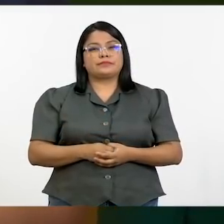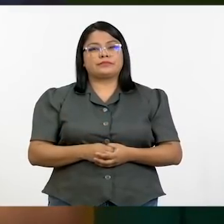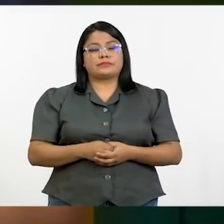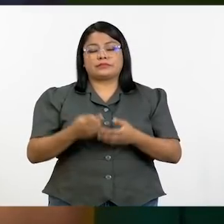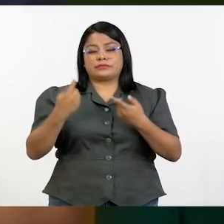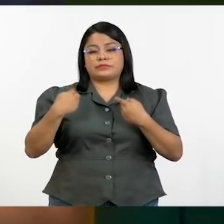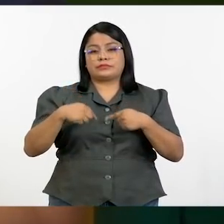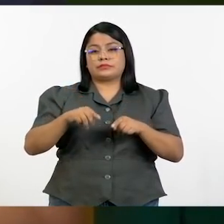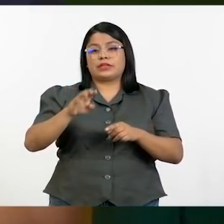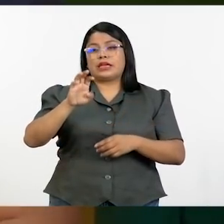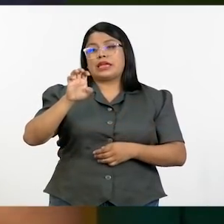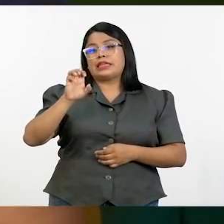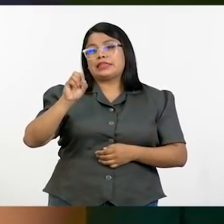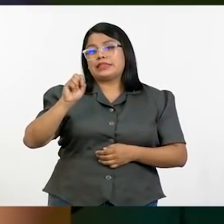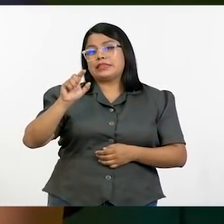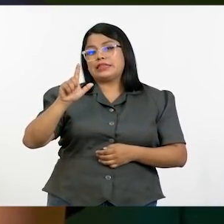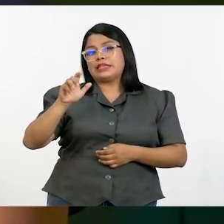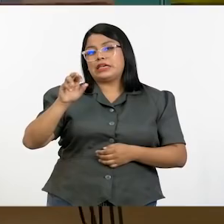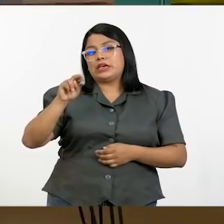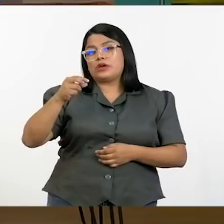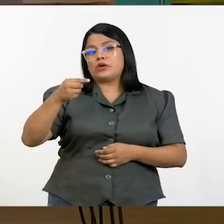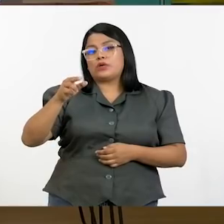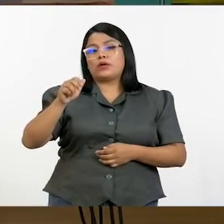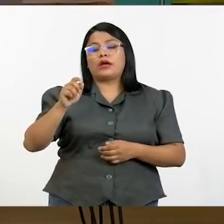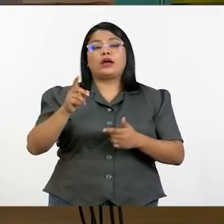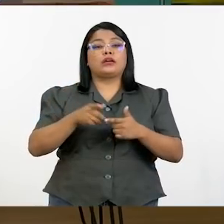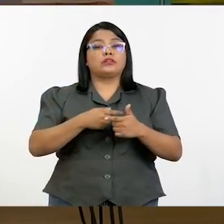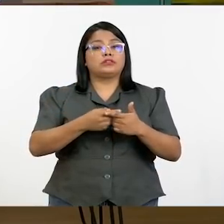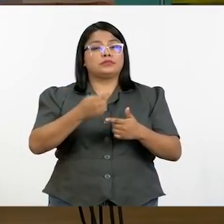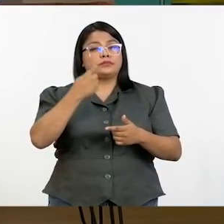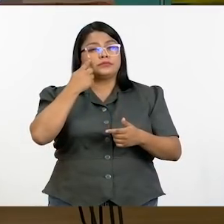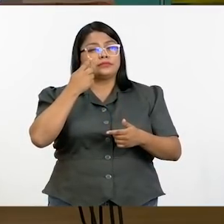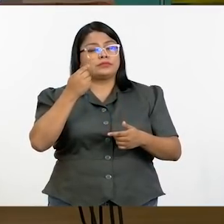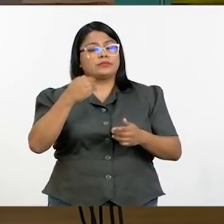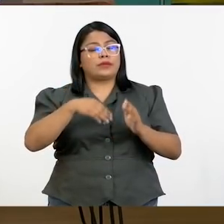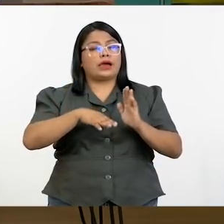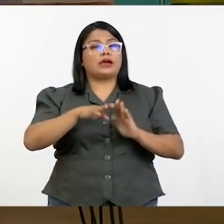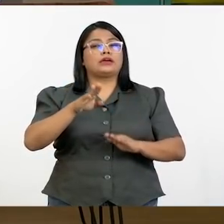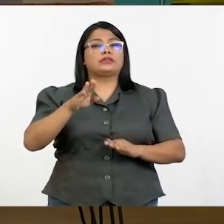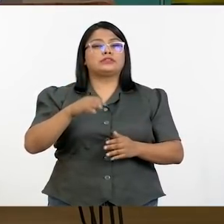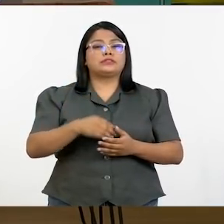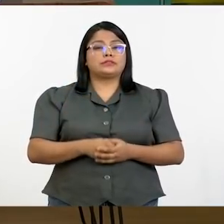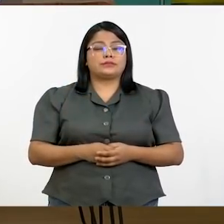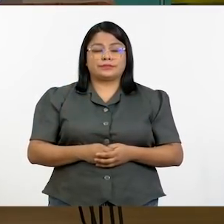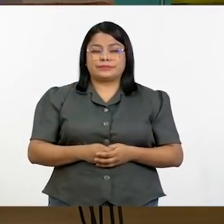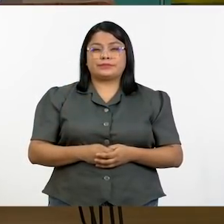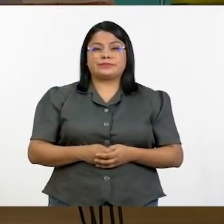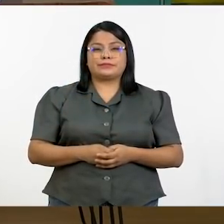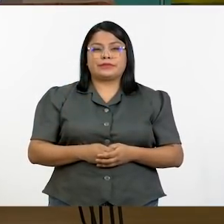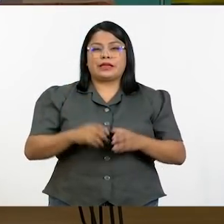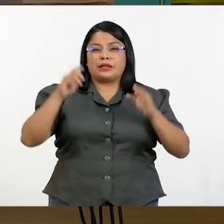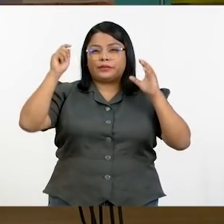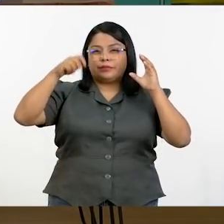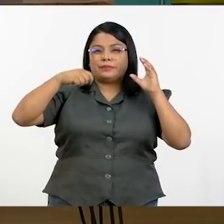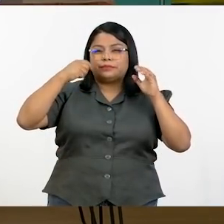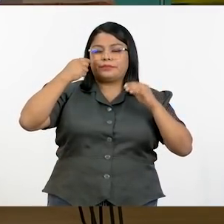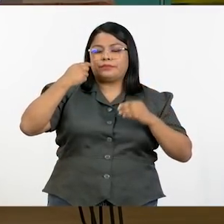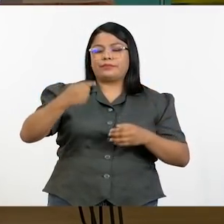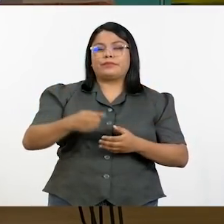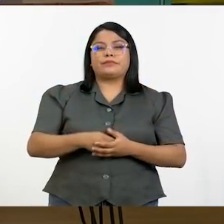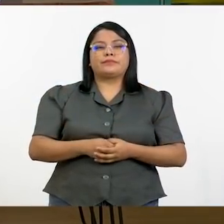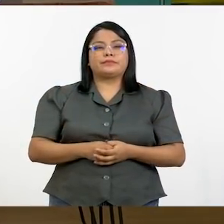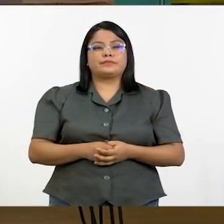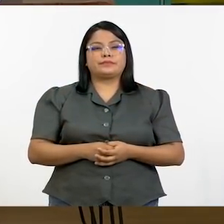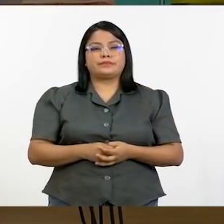La secuencia que sigue Eslengua. Ok, entonces para conocer más acerca de esta planificación, veamos a continuación la